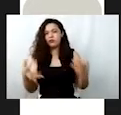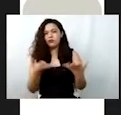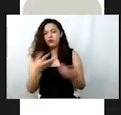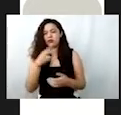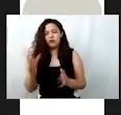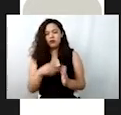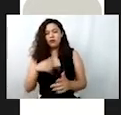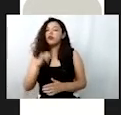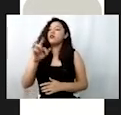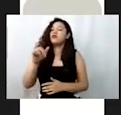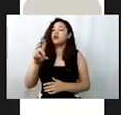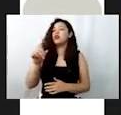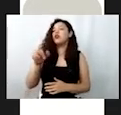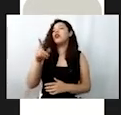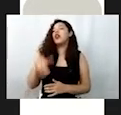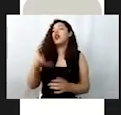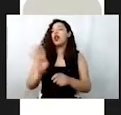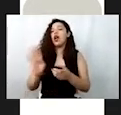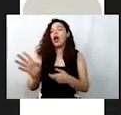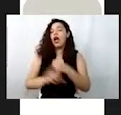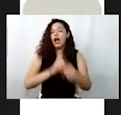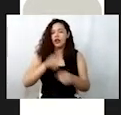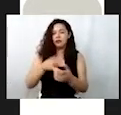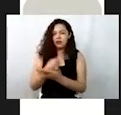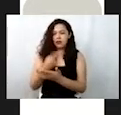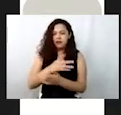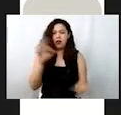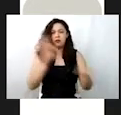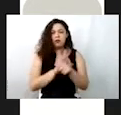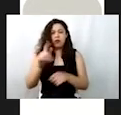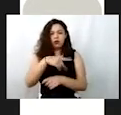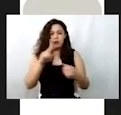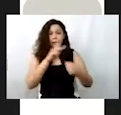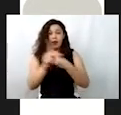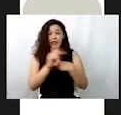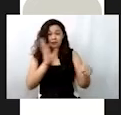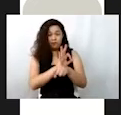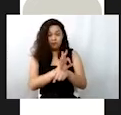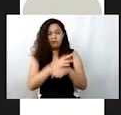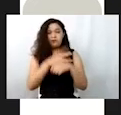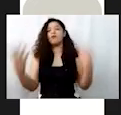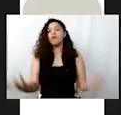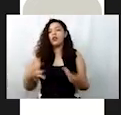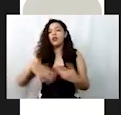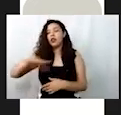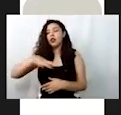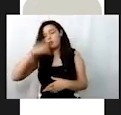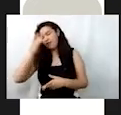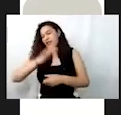Iberdrola protege la biodiversidad en los países donde opera y no tiene presencia en áreas afectadas por estrés hídrico.